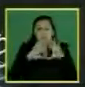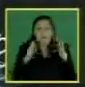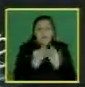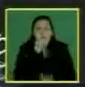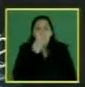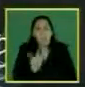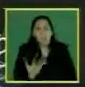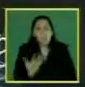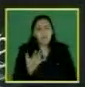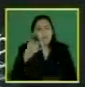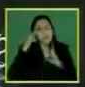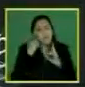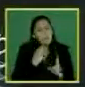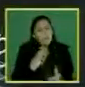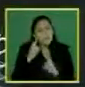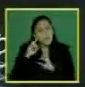adecuadamente,